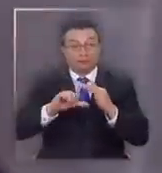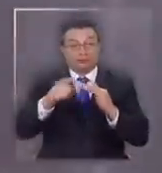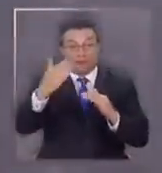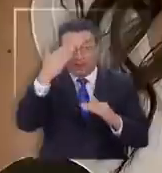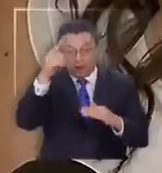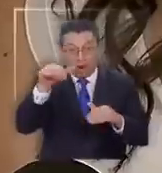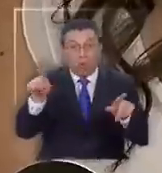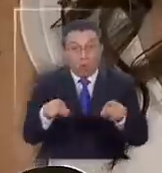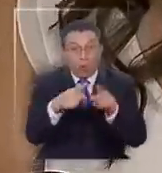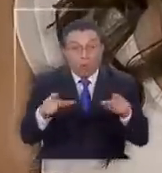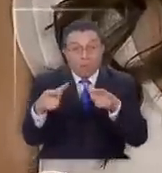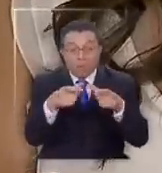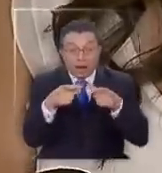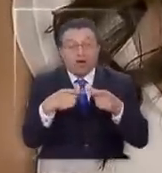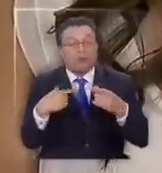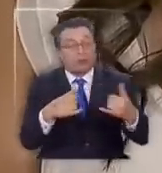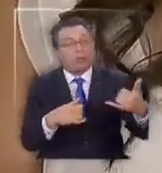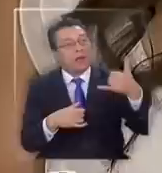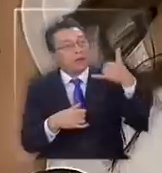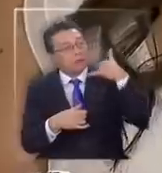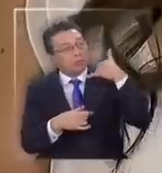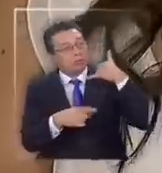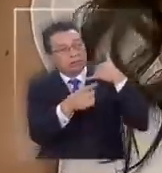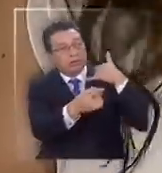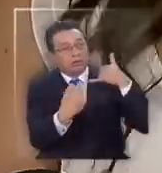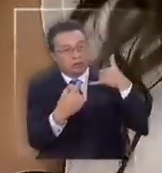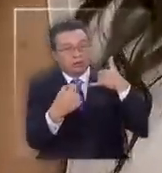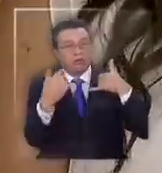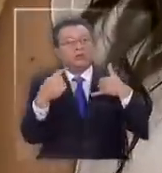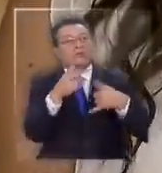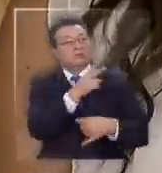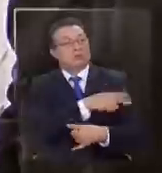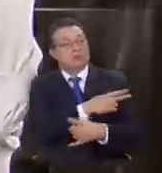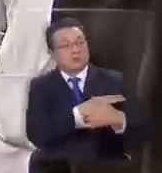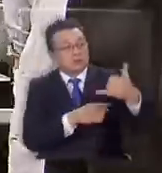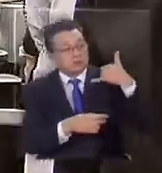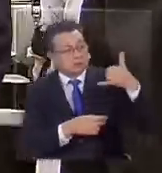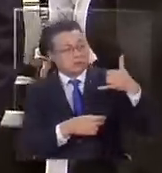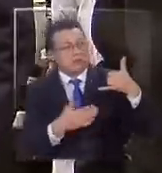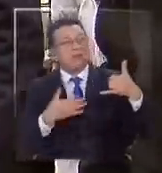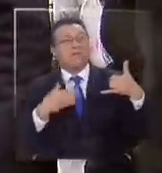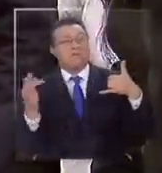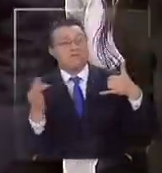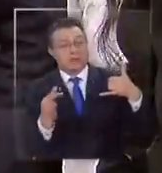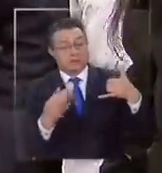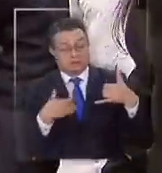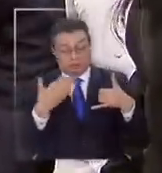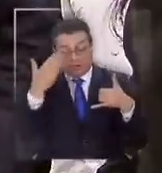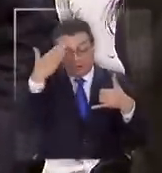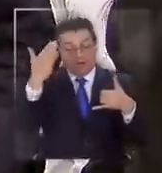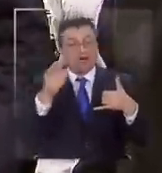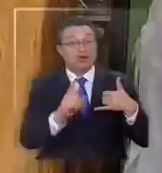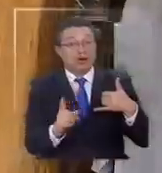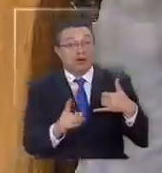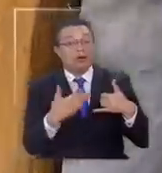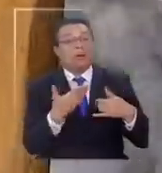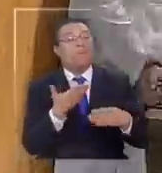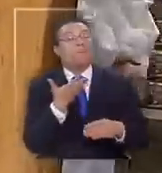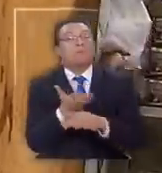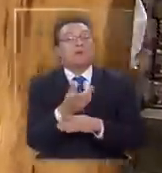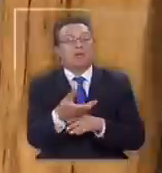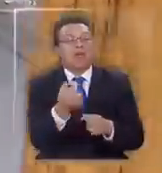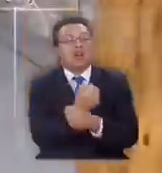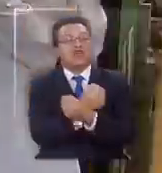día de su cumpleaños, recibió un llamado telefónico de sus superiores. No fue para felicitarla por su día, sino que para pedirle